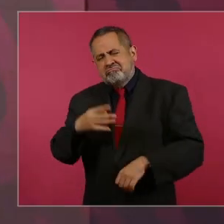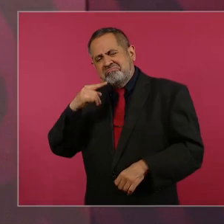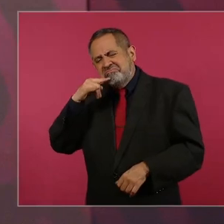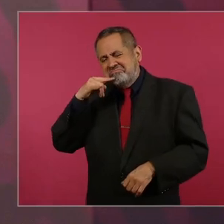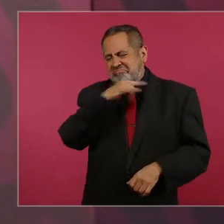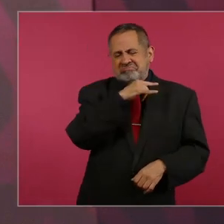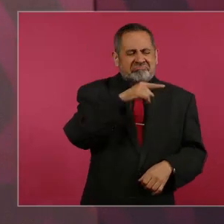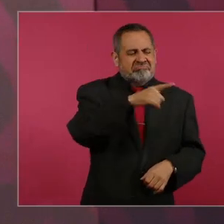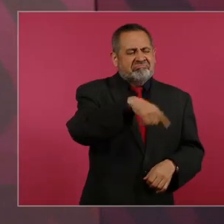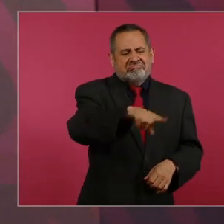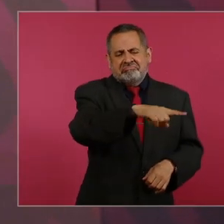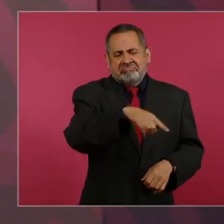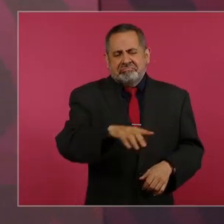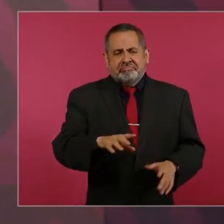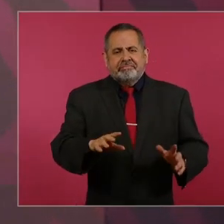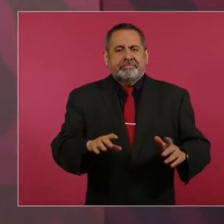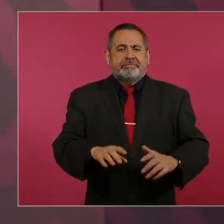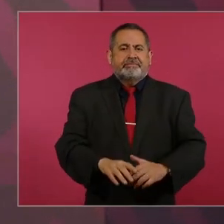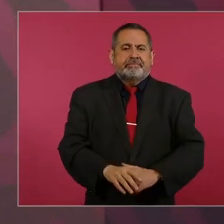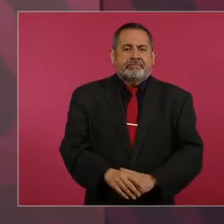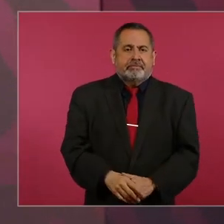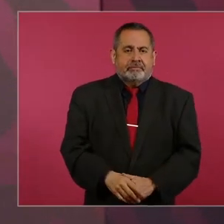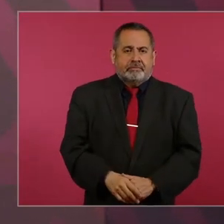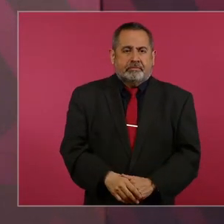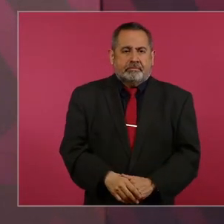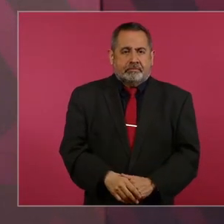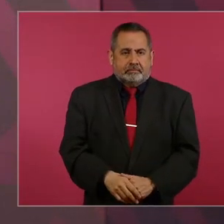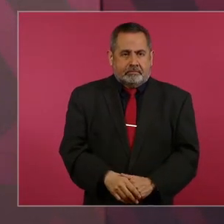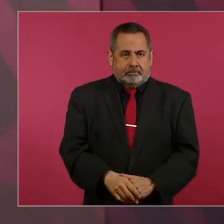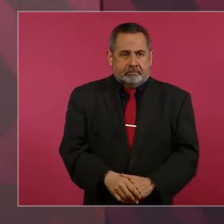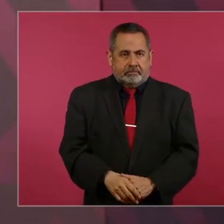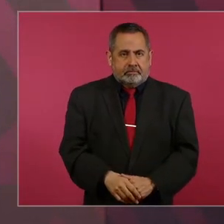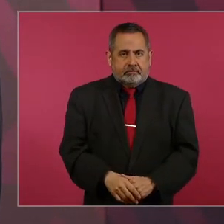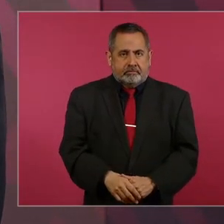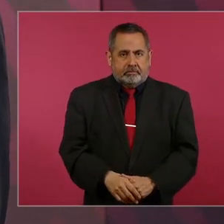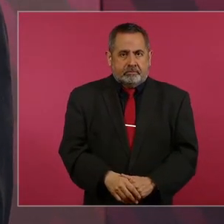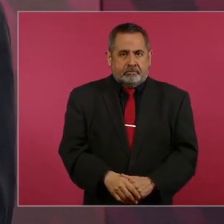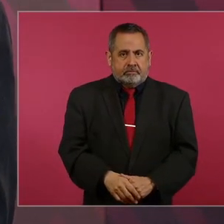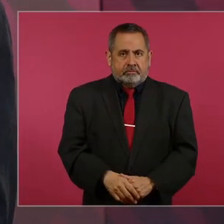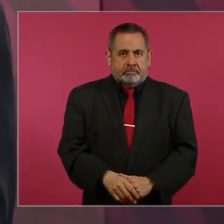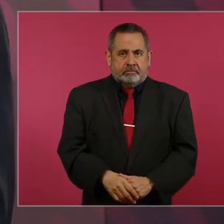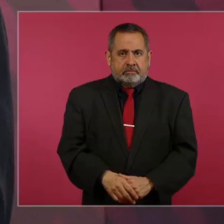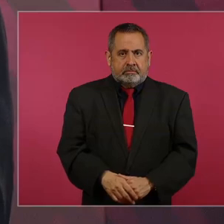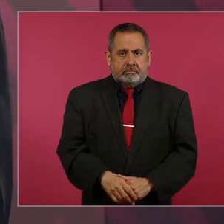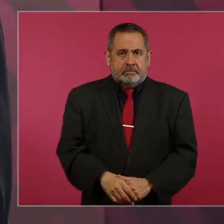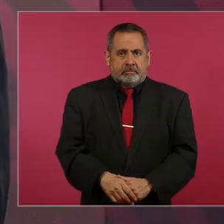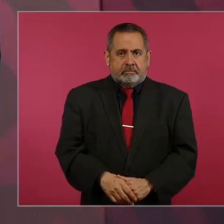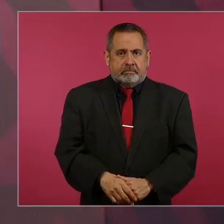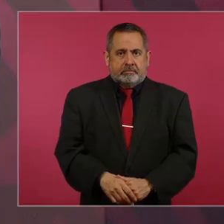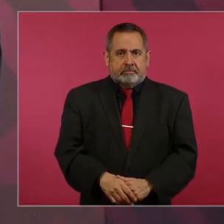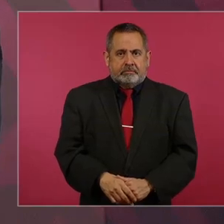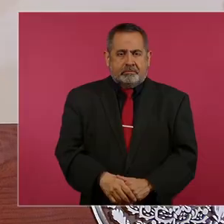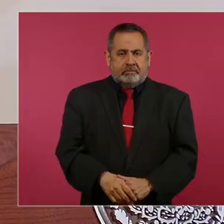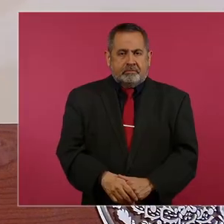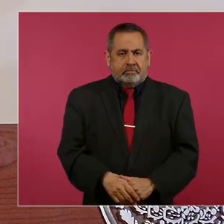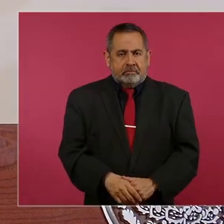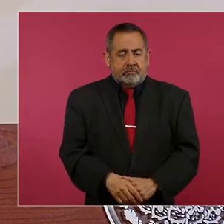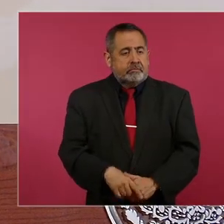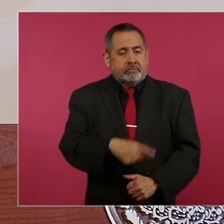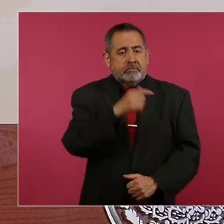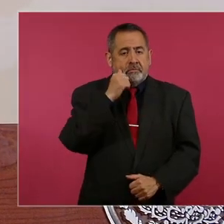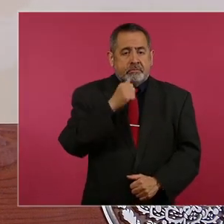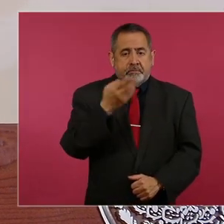hipócritas, toman protesta